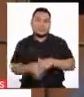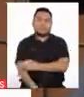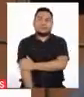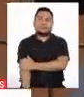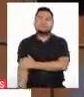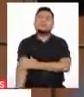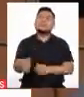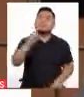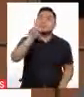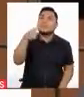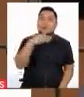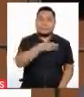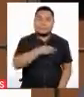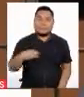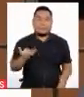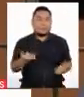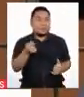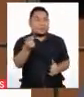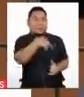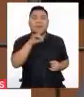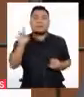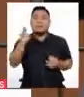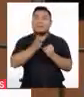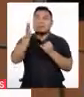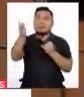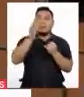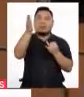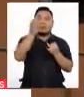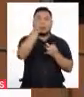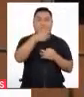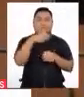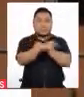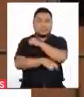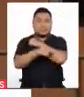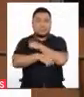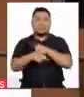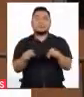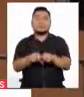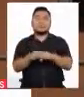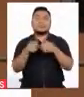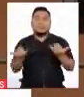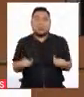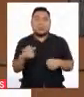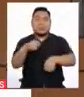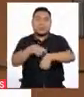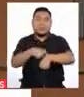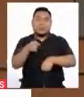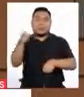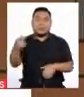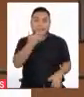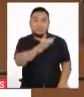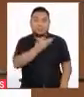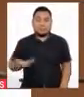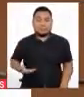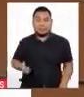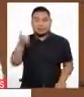días hemos visto a los ministros de Estado en distintas regiones del país, y también en este momento está el presidente